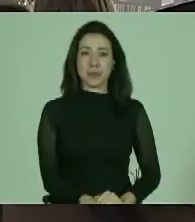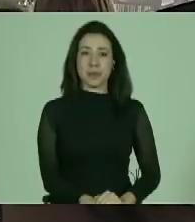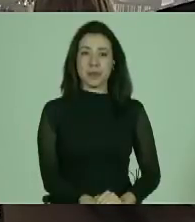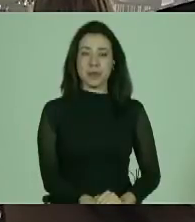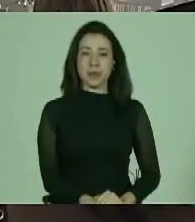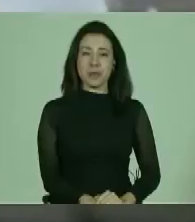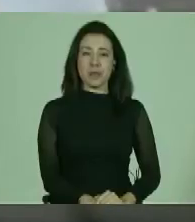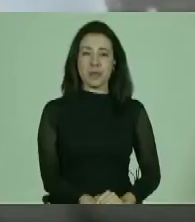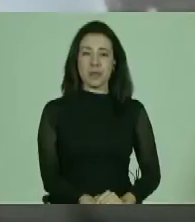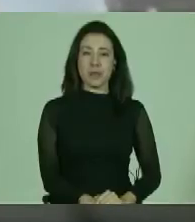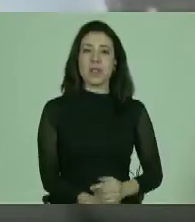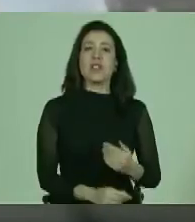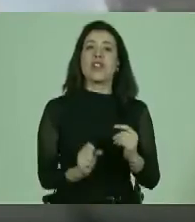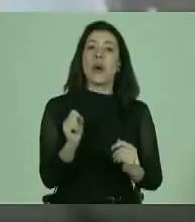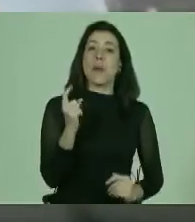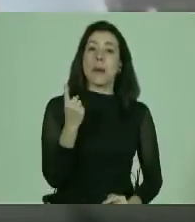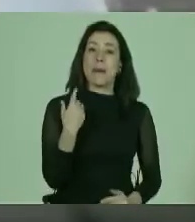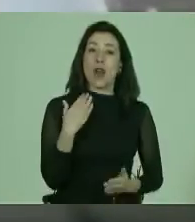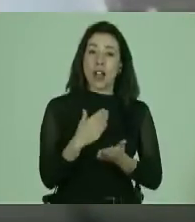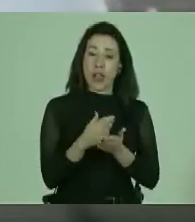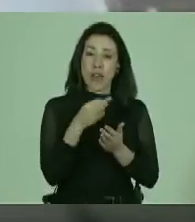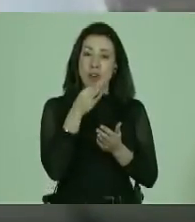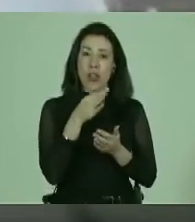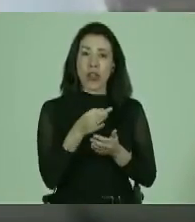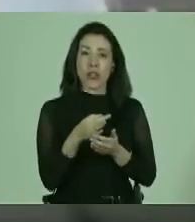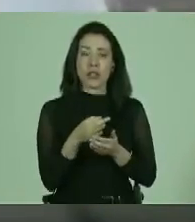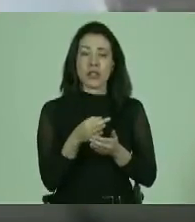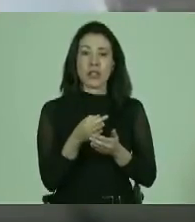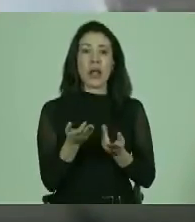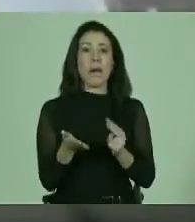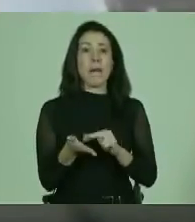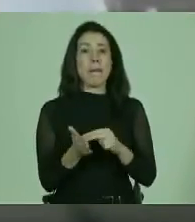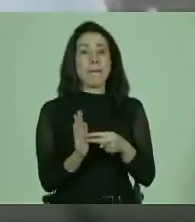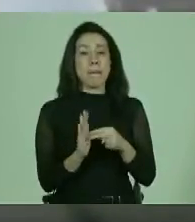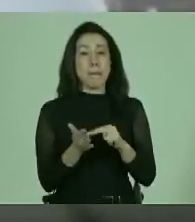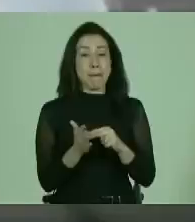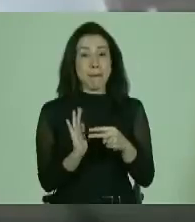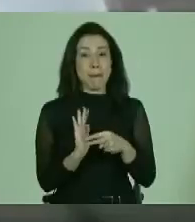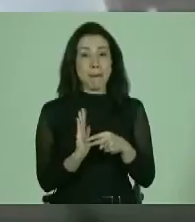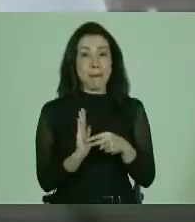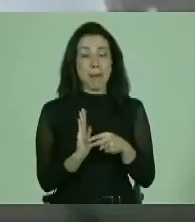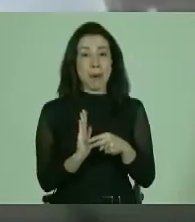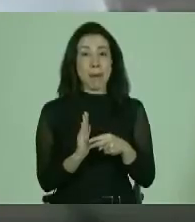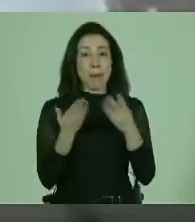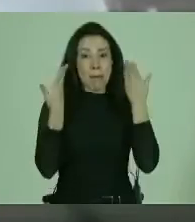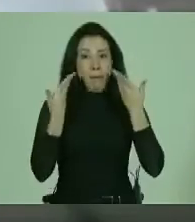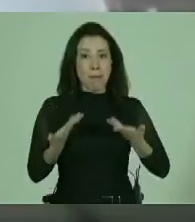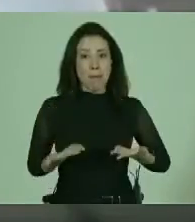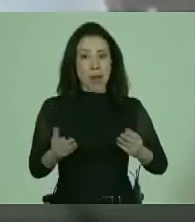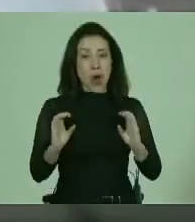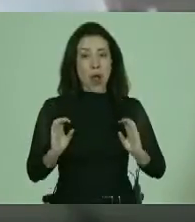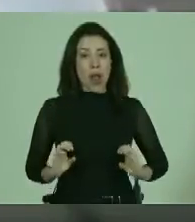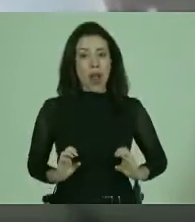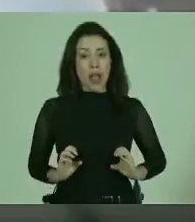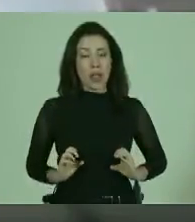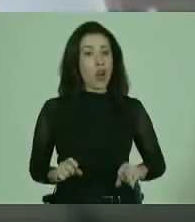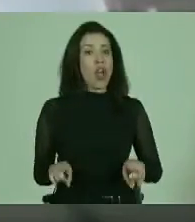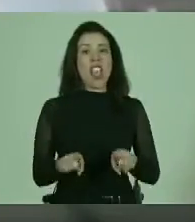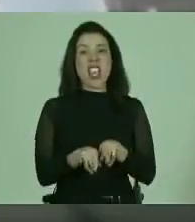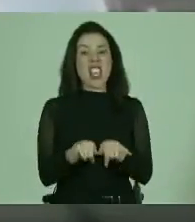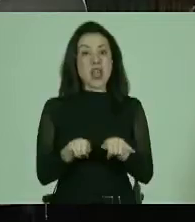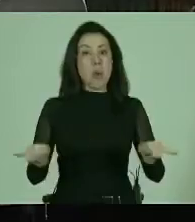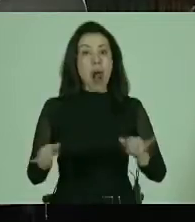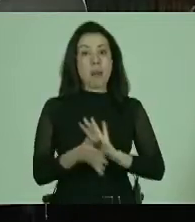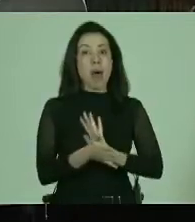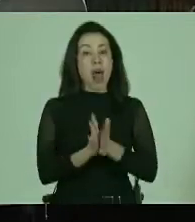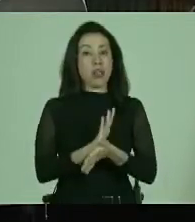en ese punto de vista lo primero que tengo que decir es que los problemas bioéticos son iguales para